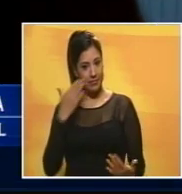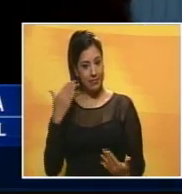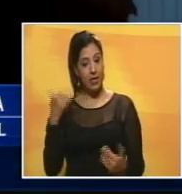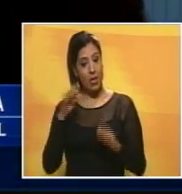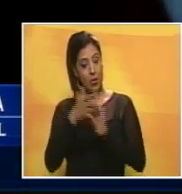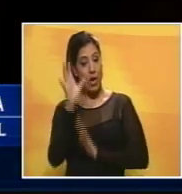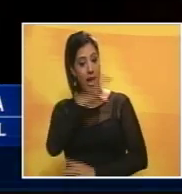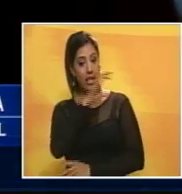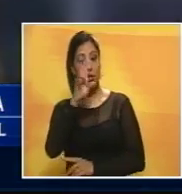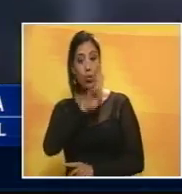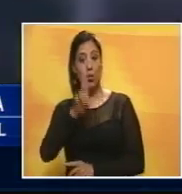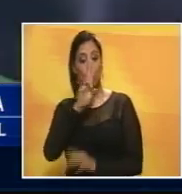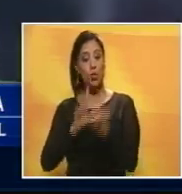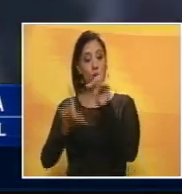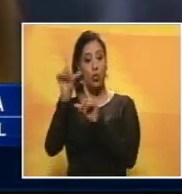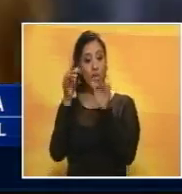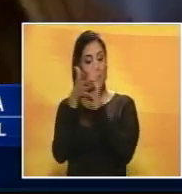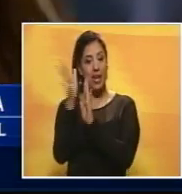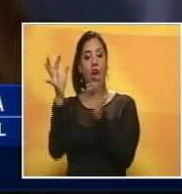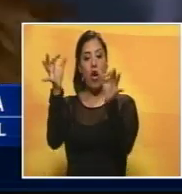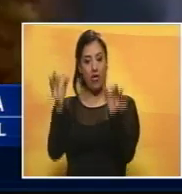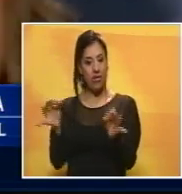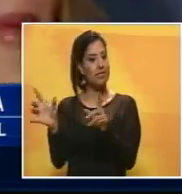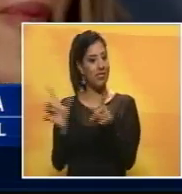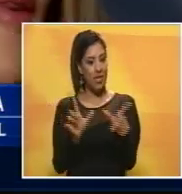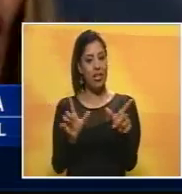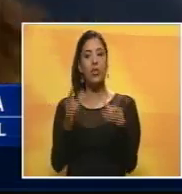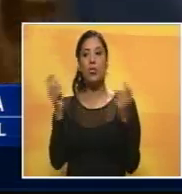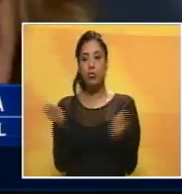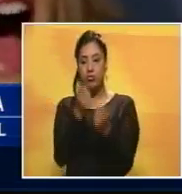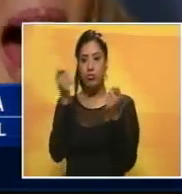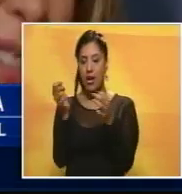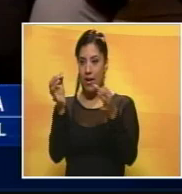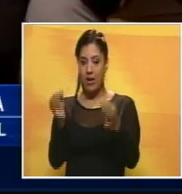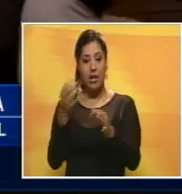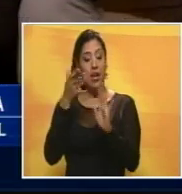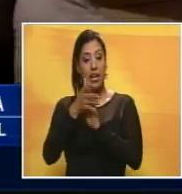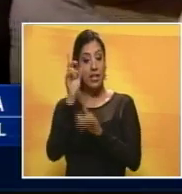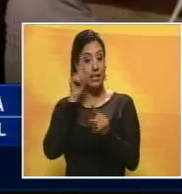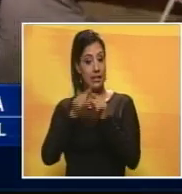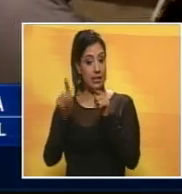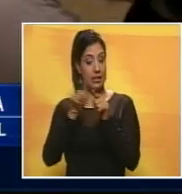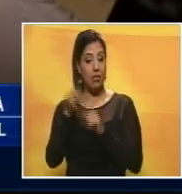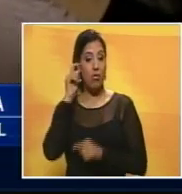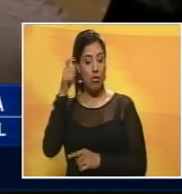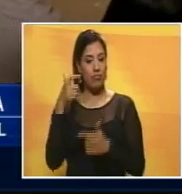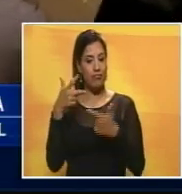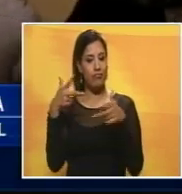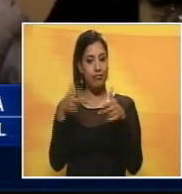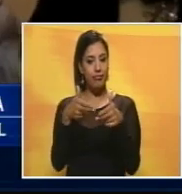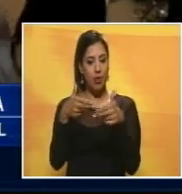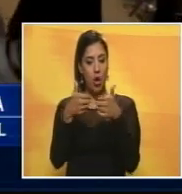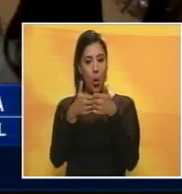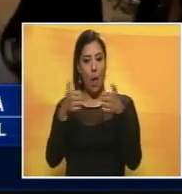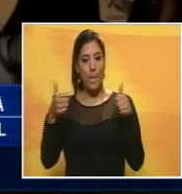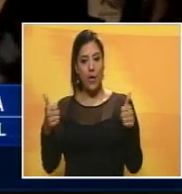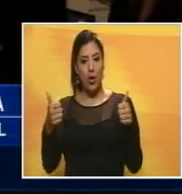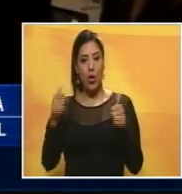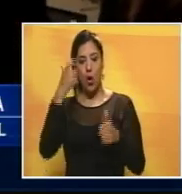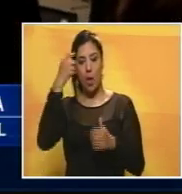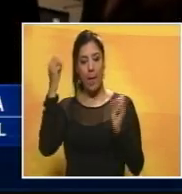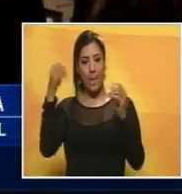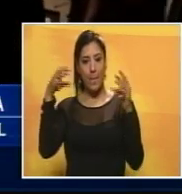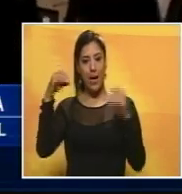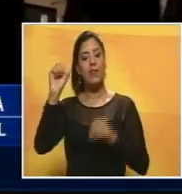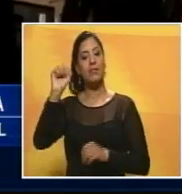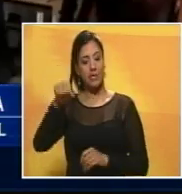La cantante utilizó su cuenta en Twitter para confirmar a través de una publicación que los rumores que aseguraban su ruptura sentimental con el mago